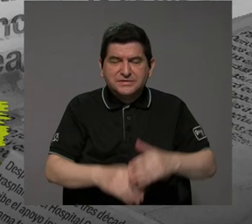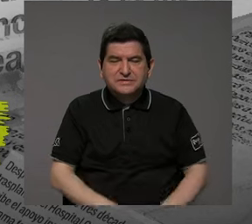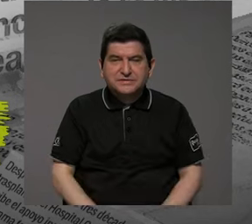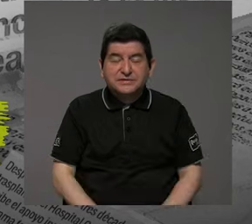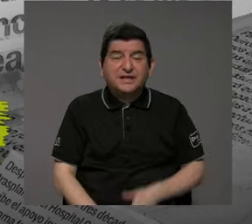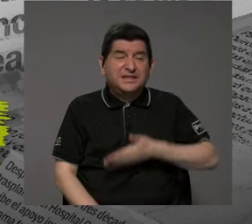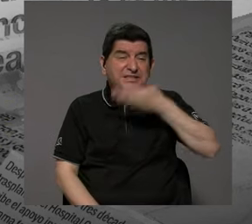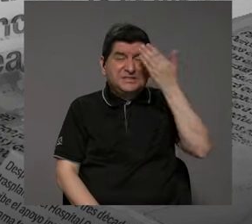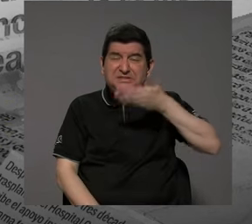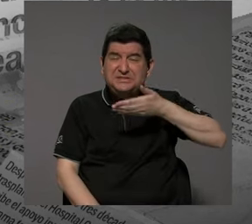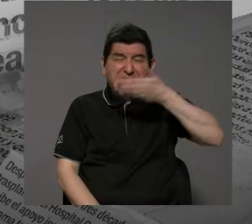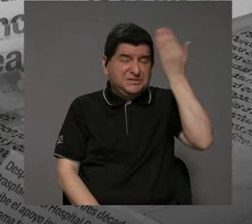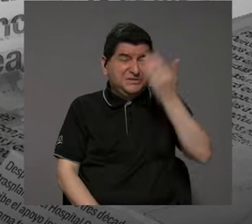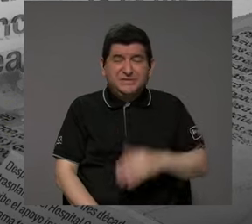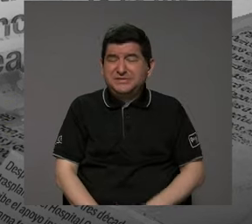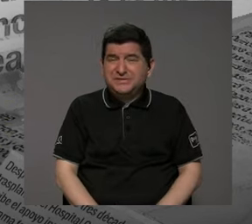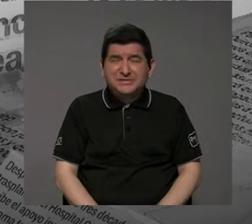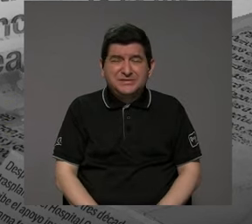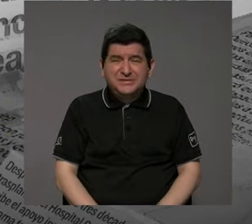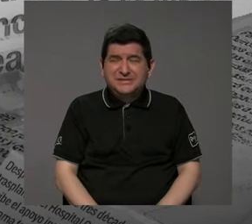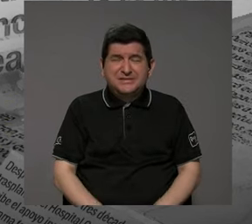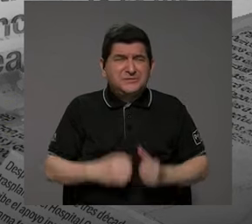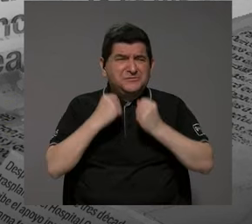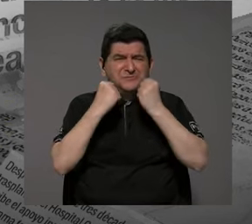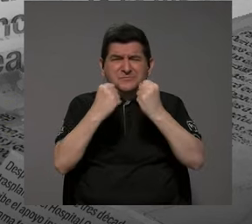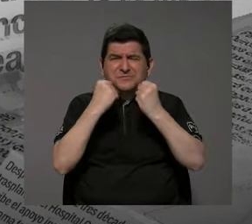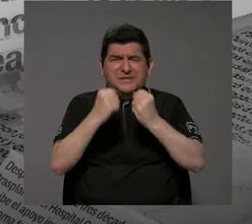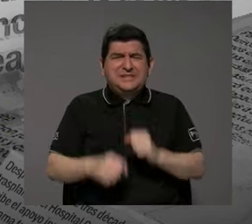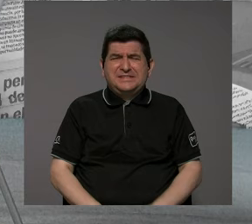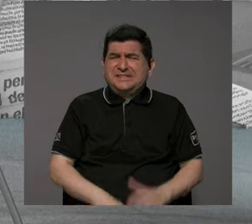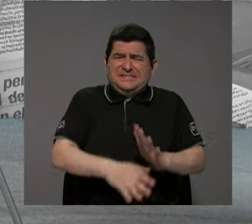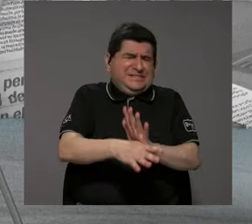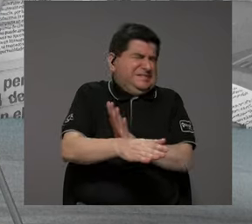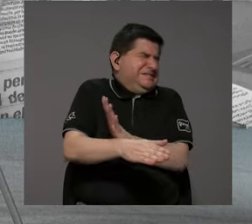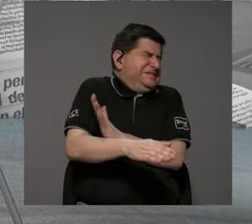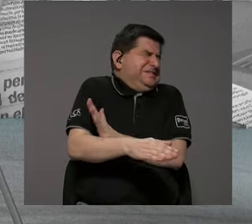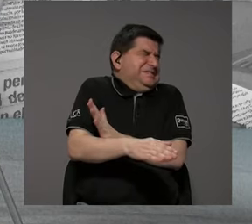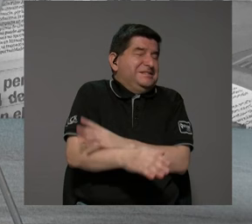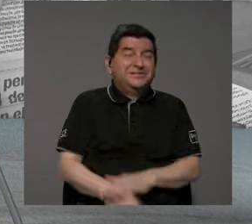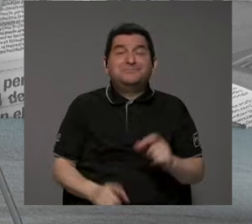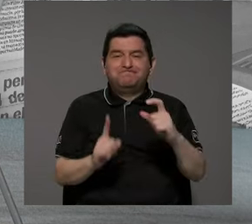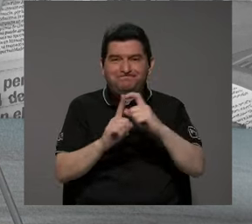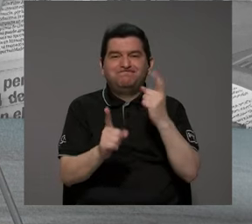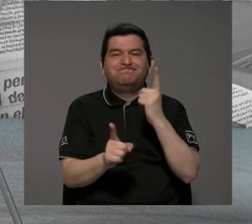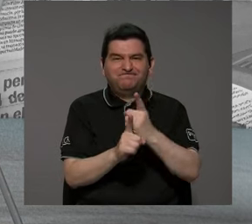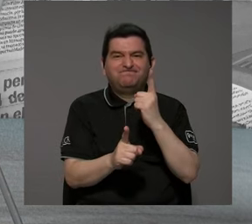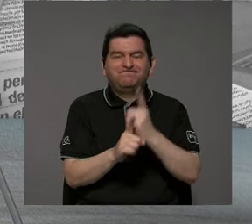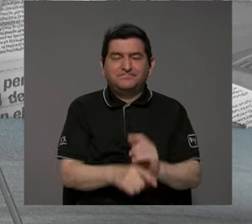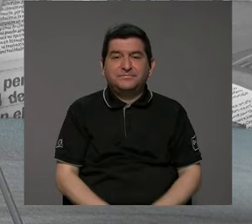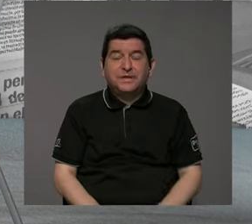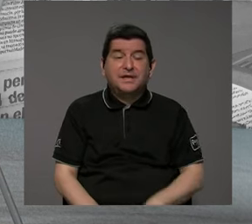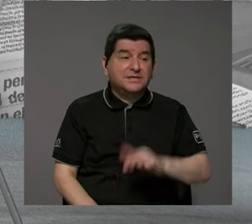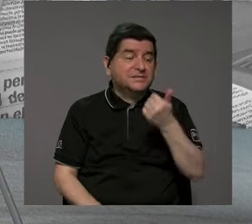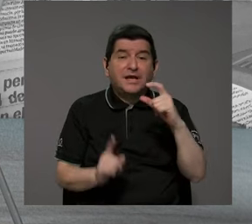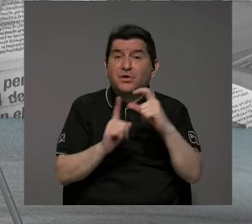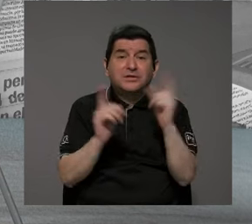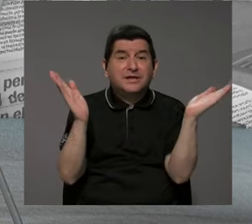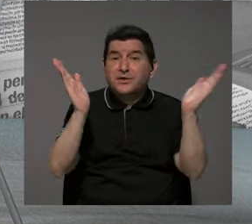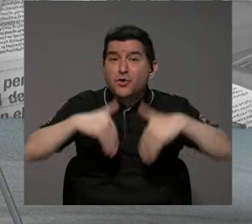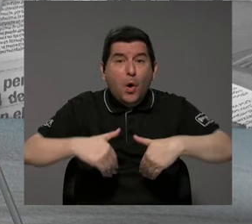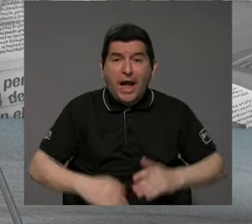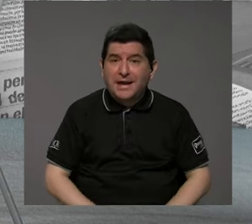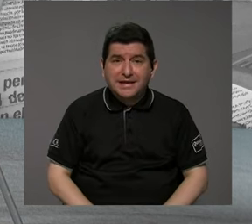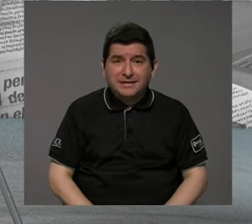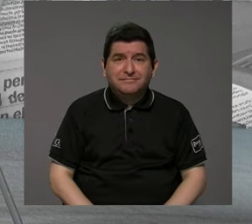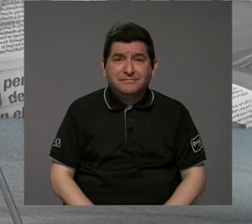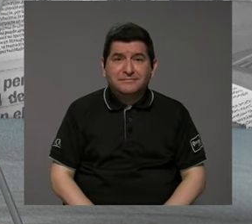el olor es es asqueroso realmente Bueno yo creo que esa es la palabra asqueroso es que no encuentro otro calificativo es